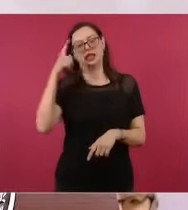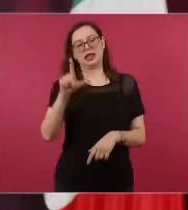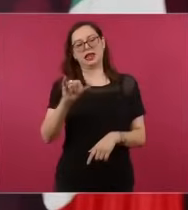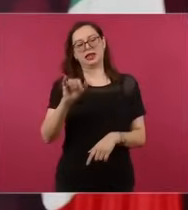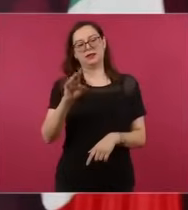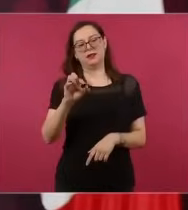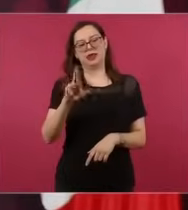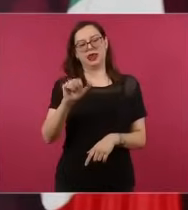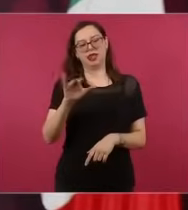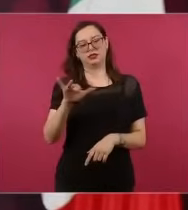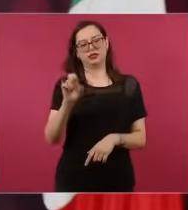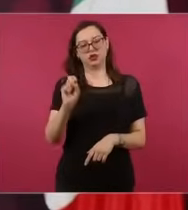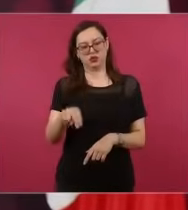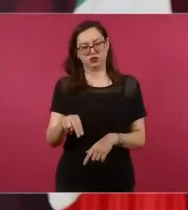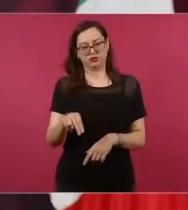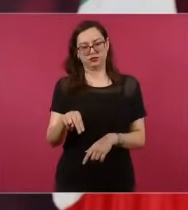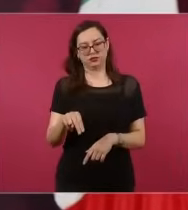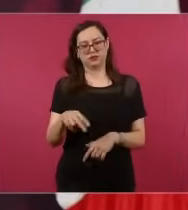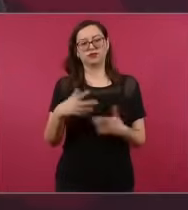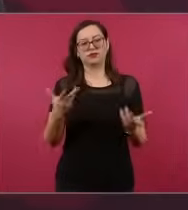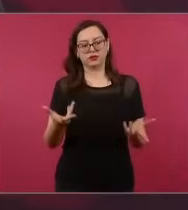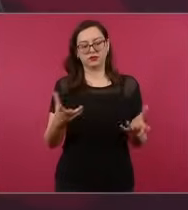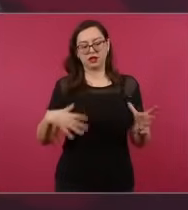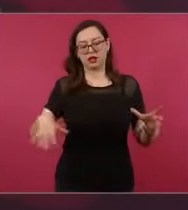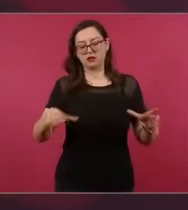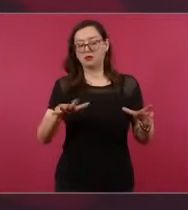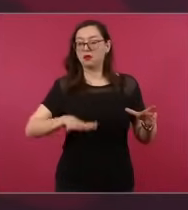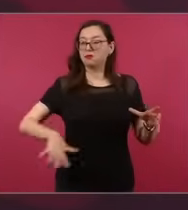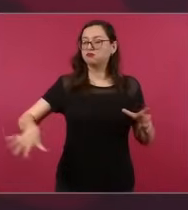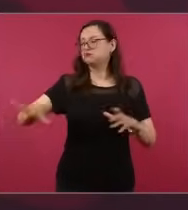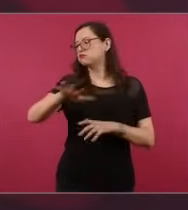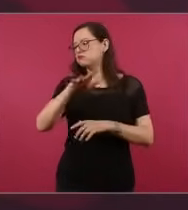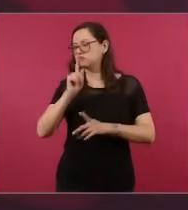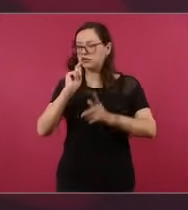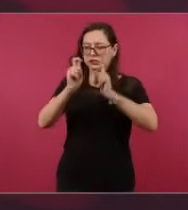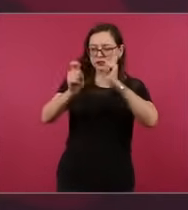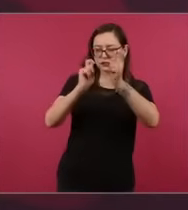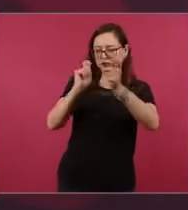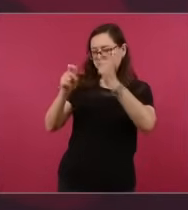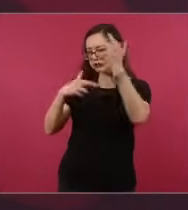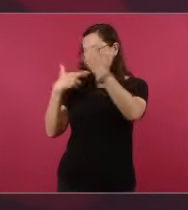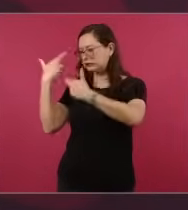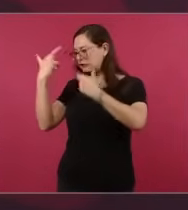Se llamaban análisis de la realidad.